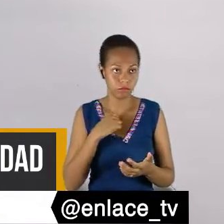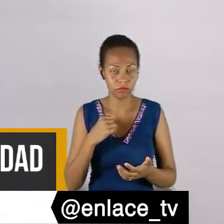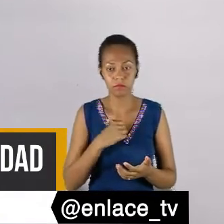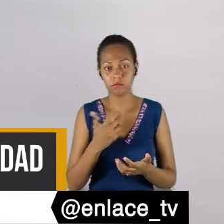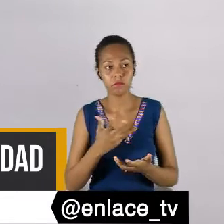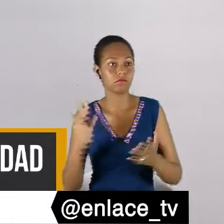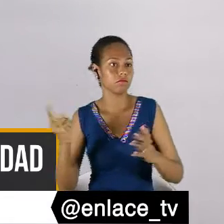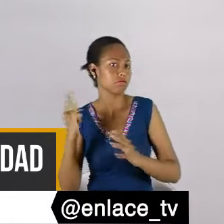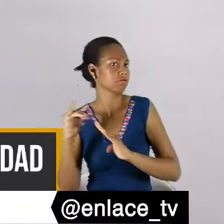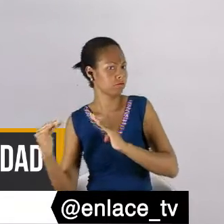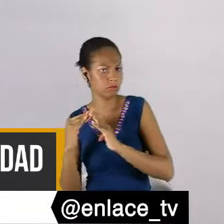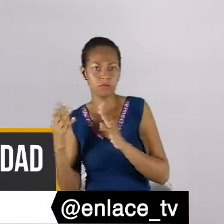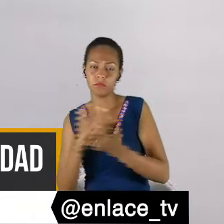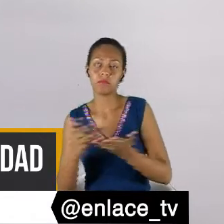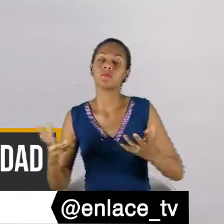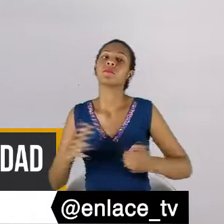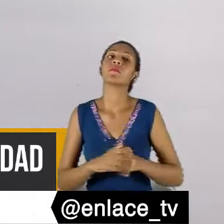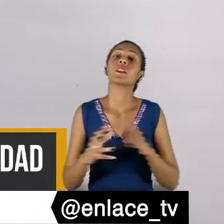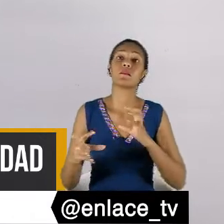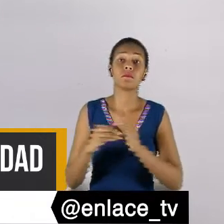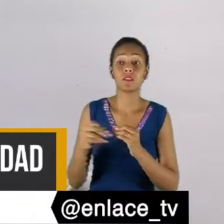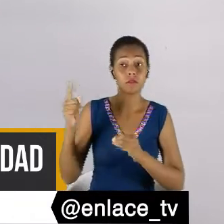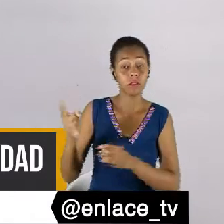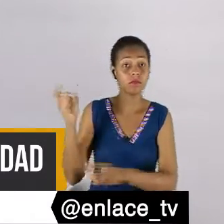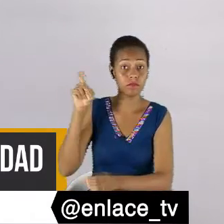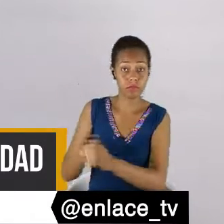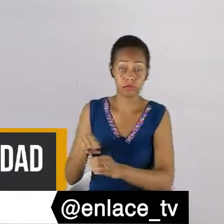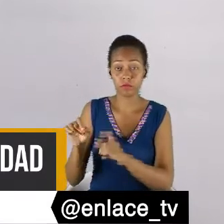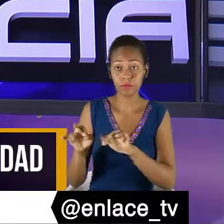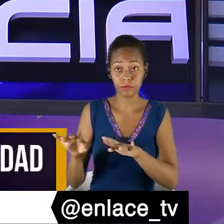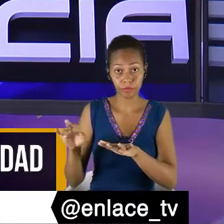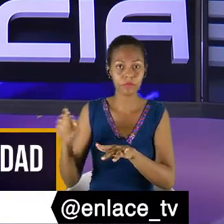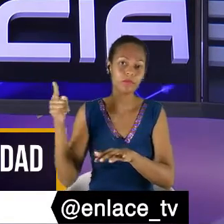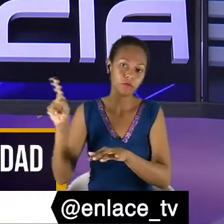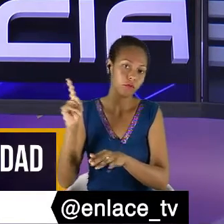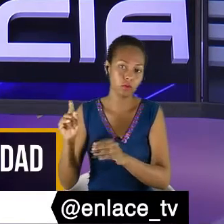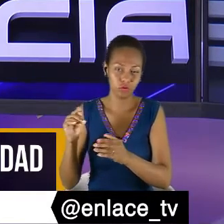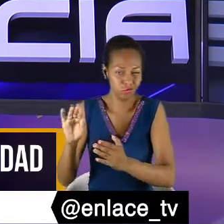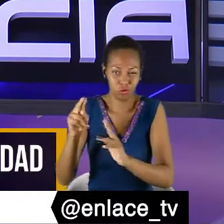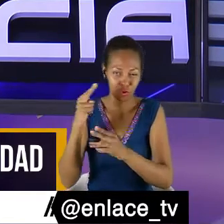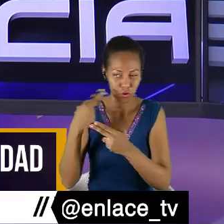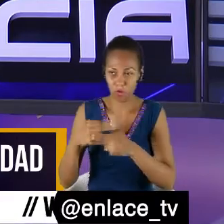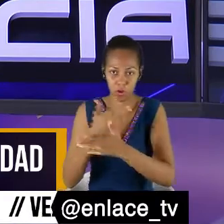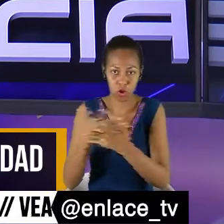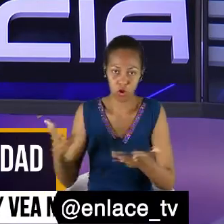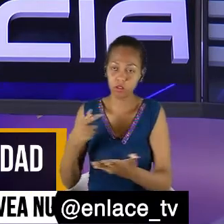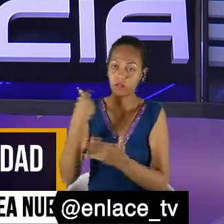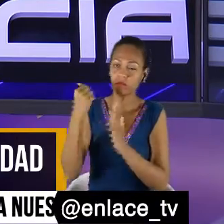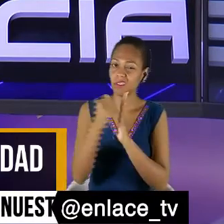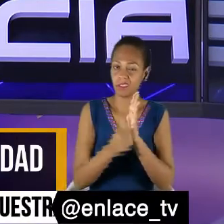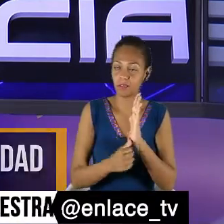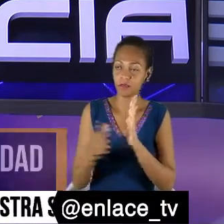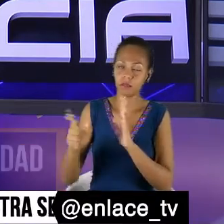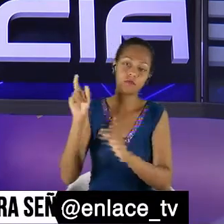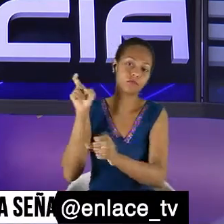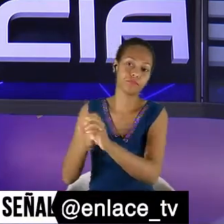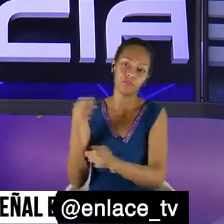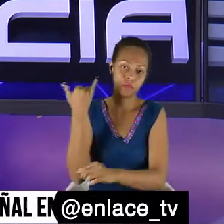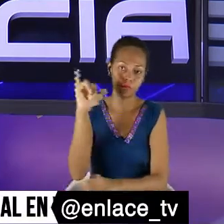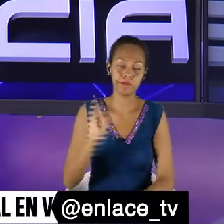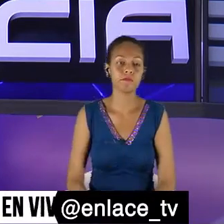datos de la oficina de Hacienda. Muy bien, Francielena Álvarez, ella es la asesora de la Oficina